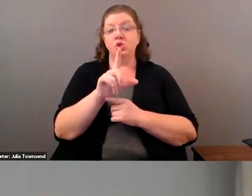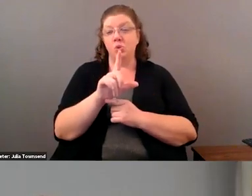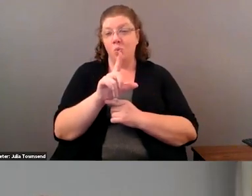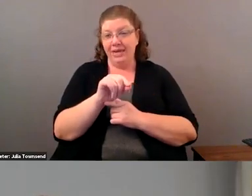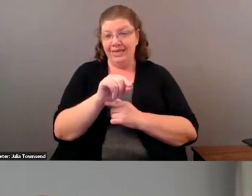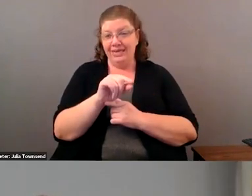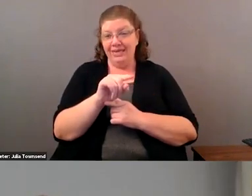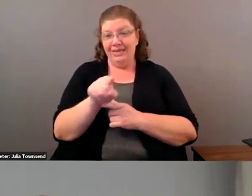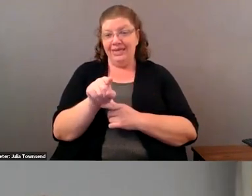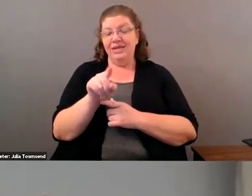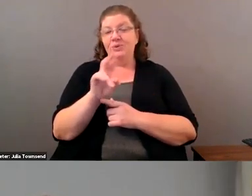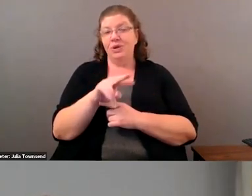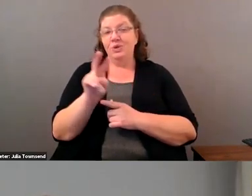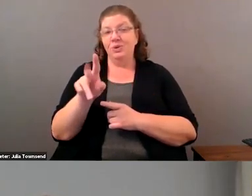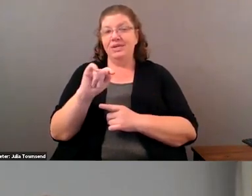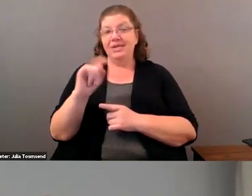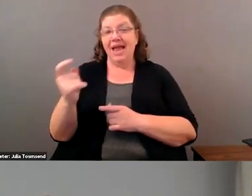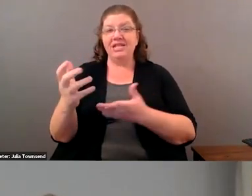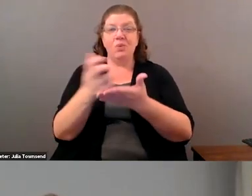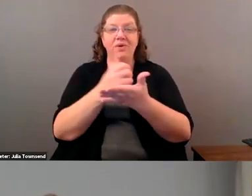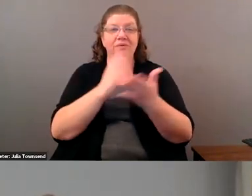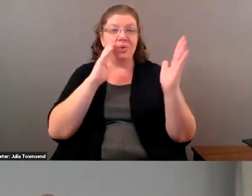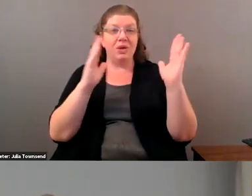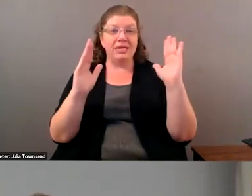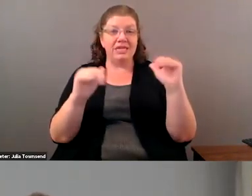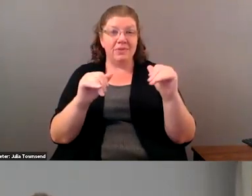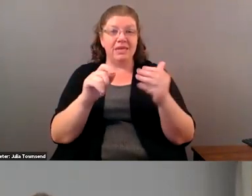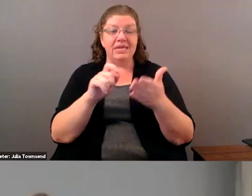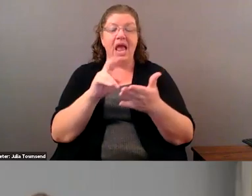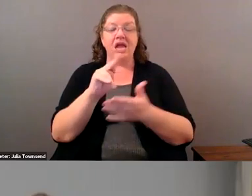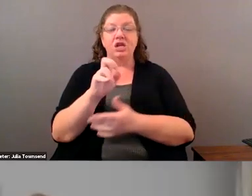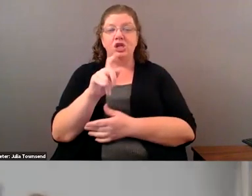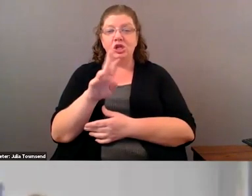distrito escolar de sentado de alvarado emitiendo